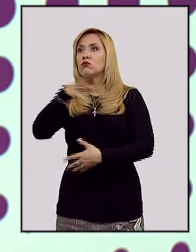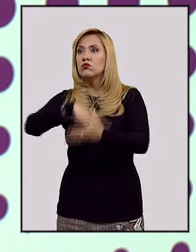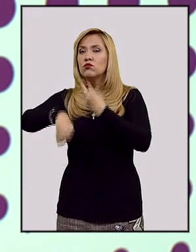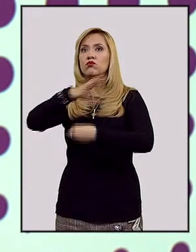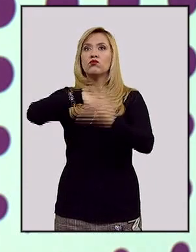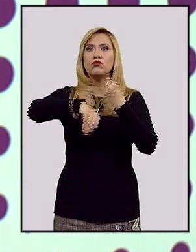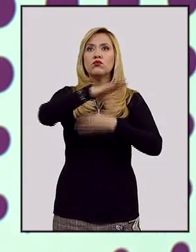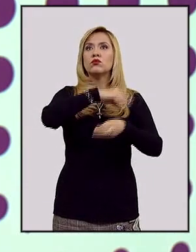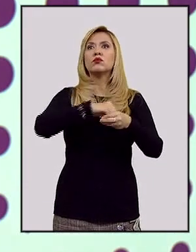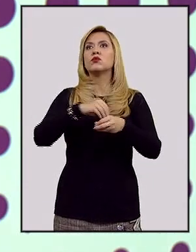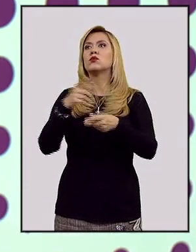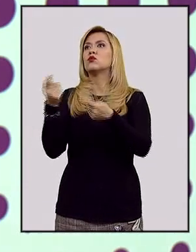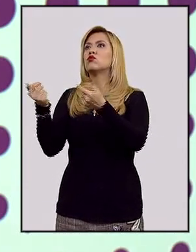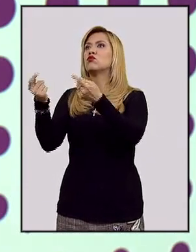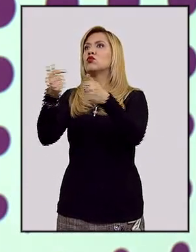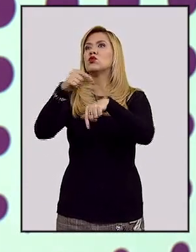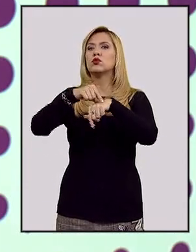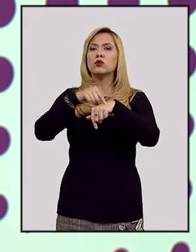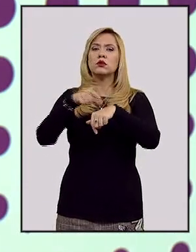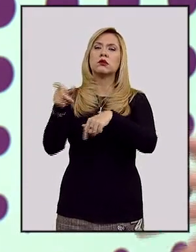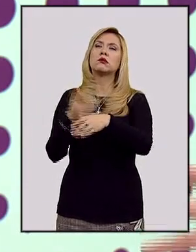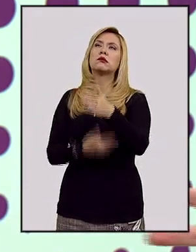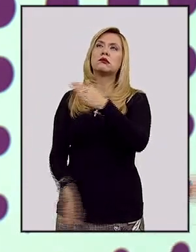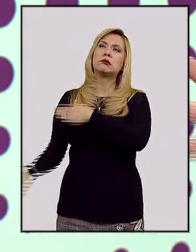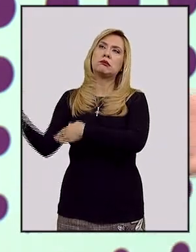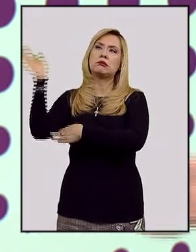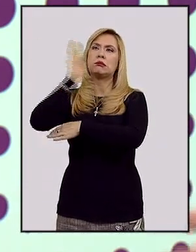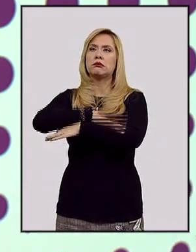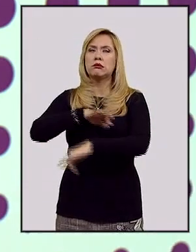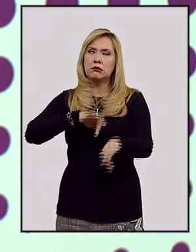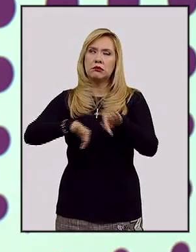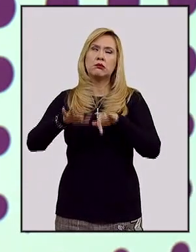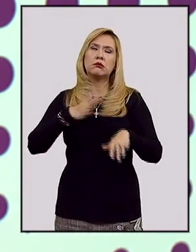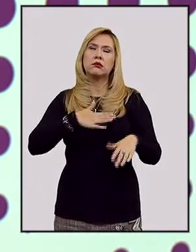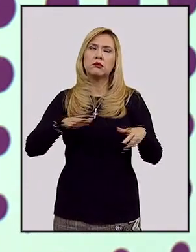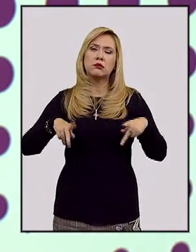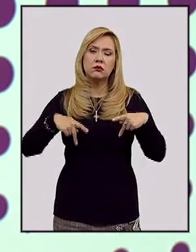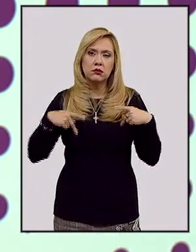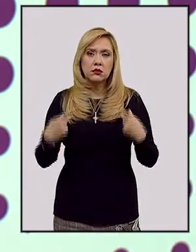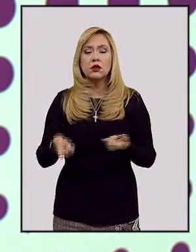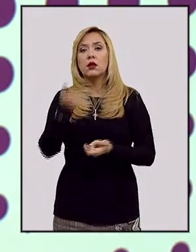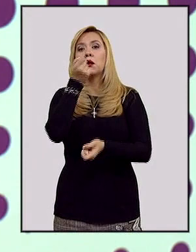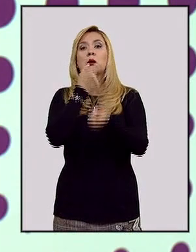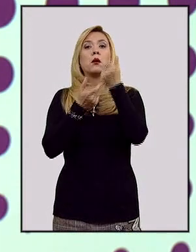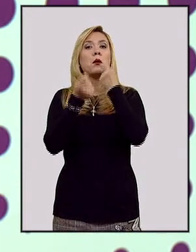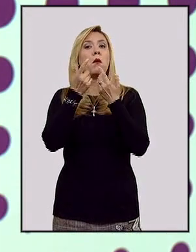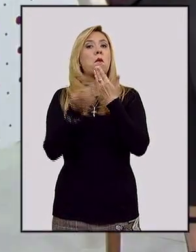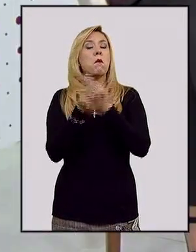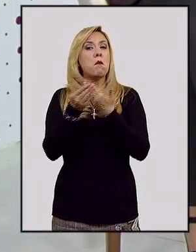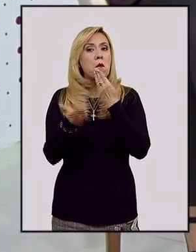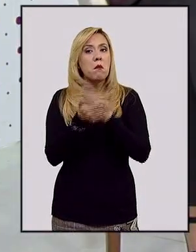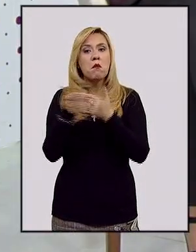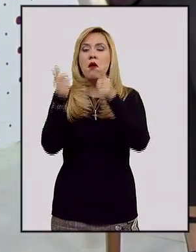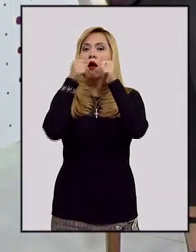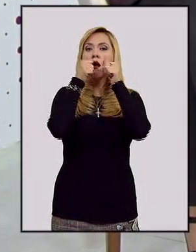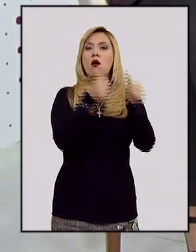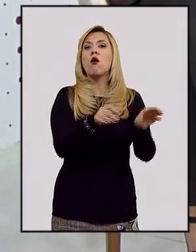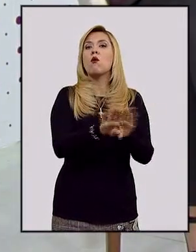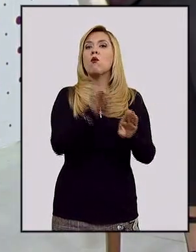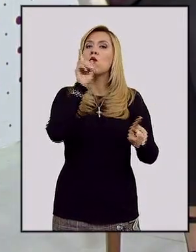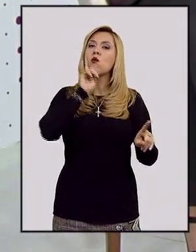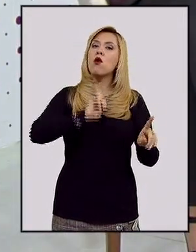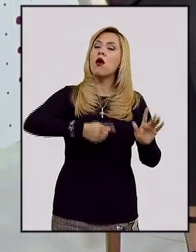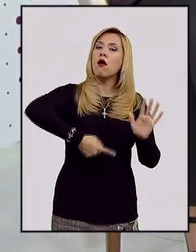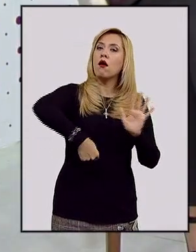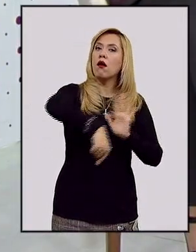infraestructura como de medicamentos, gasas, cuestiones muy básicas para atender a las mujeres. Entonces es por eso que